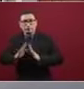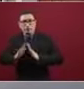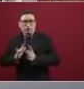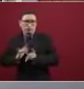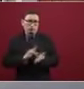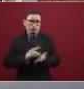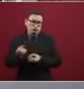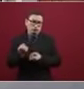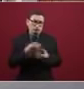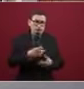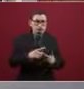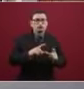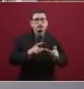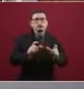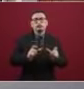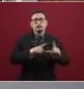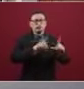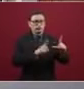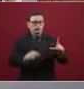Nacional, ¿verdad?